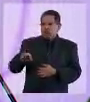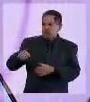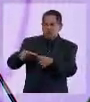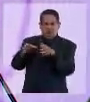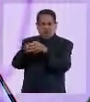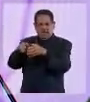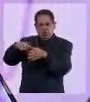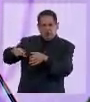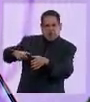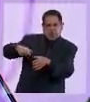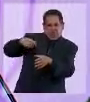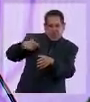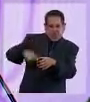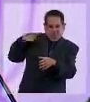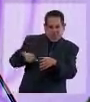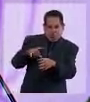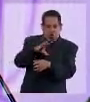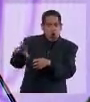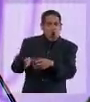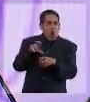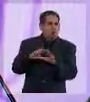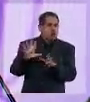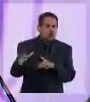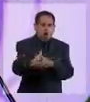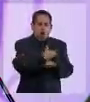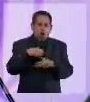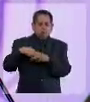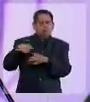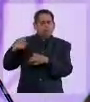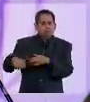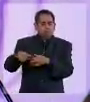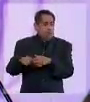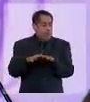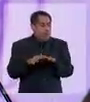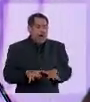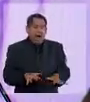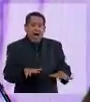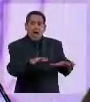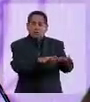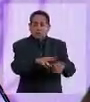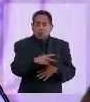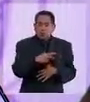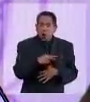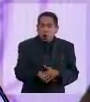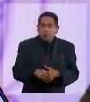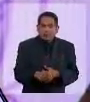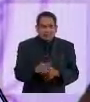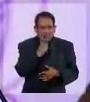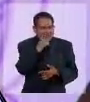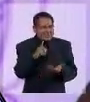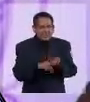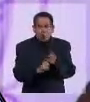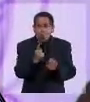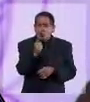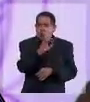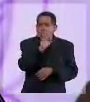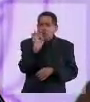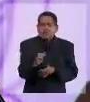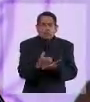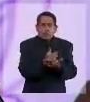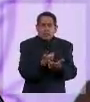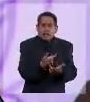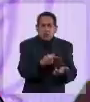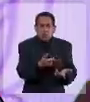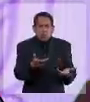concentra el 35% del ingreso, el 10% de la población más pobre concentra el 1.9%. En todas